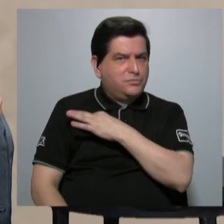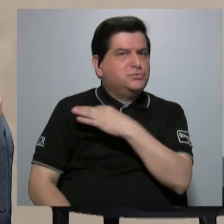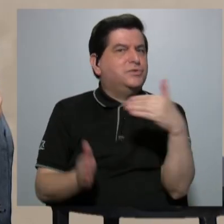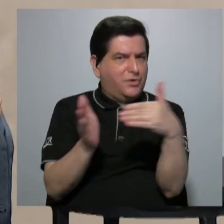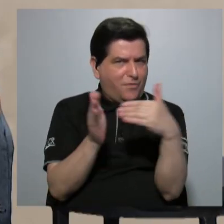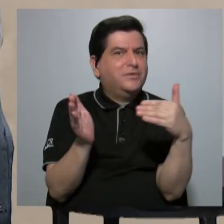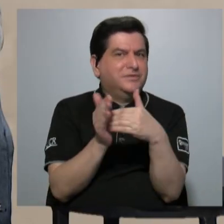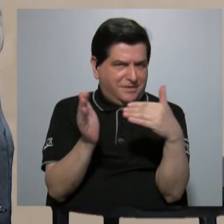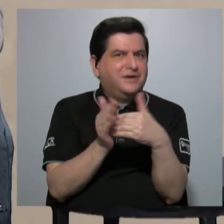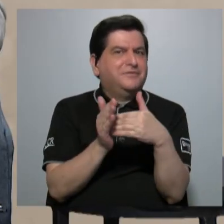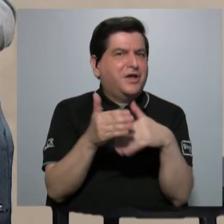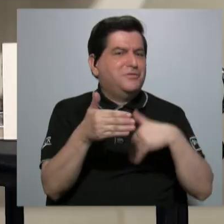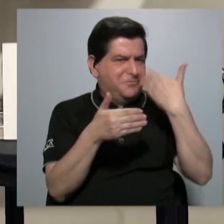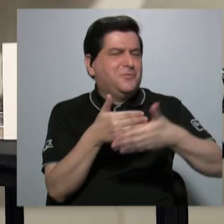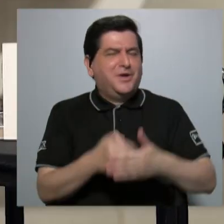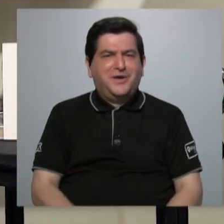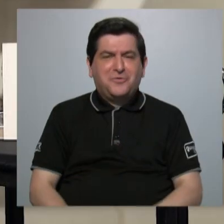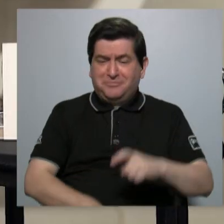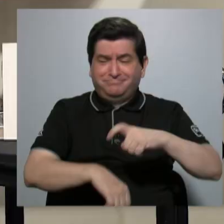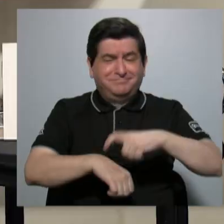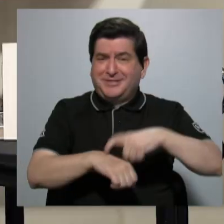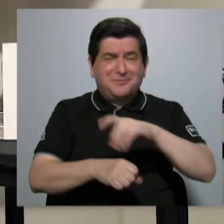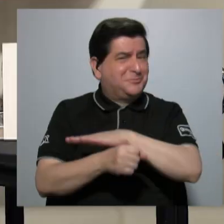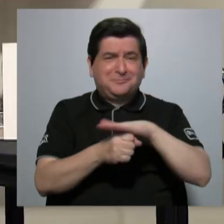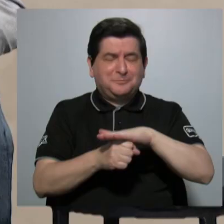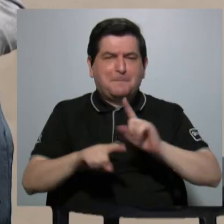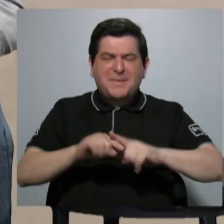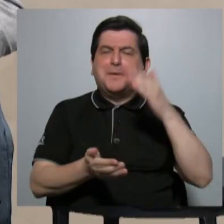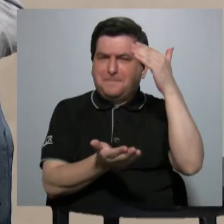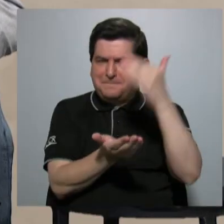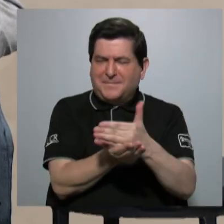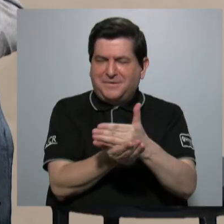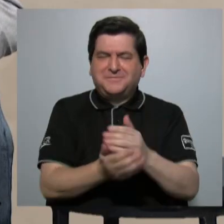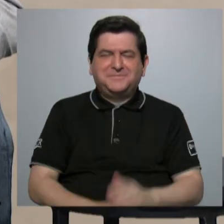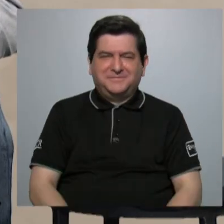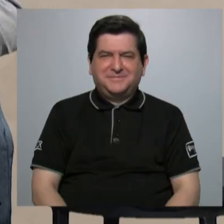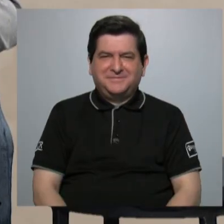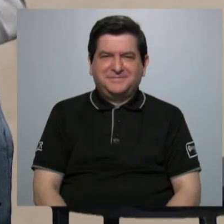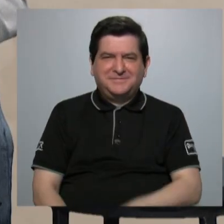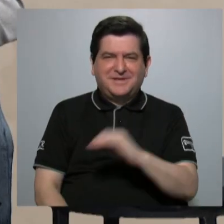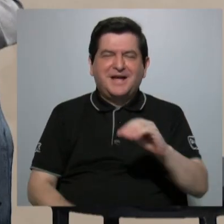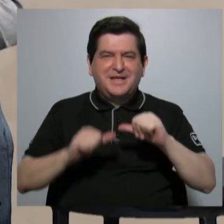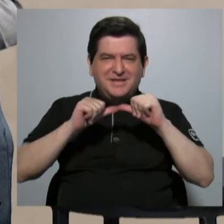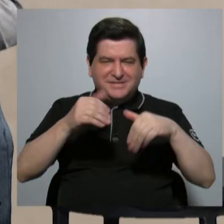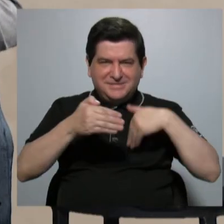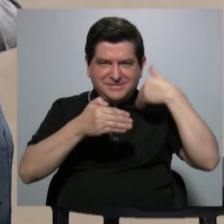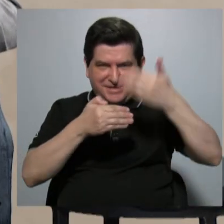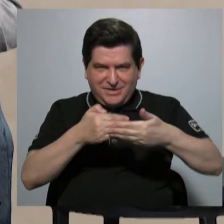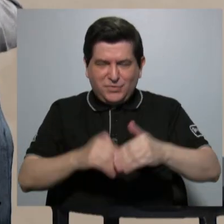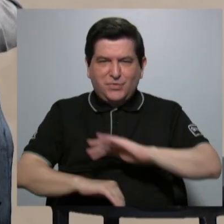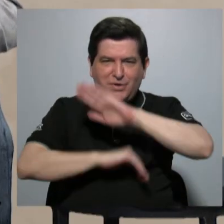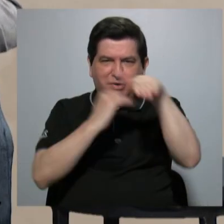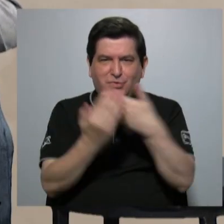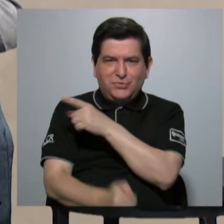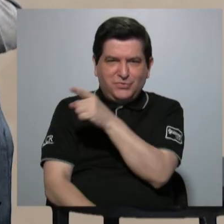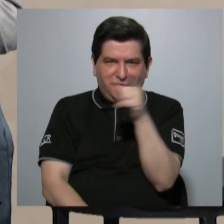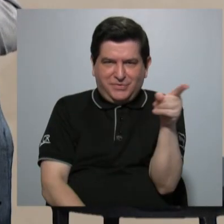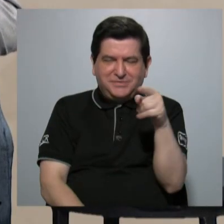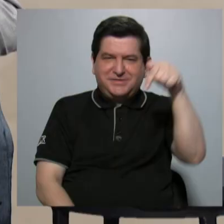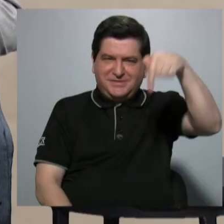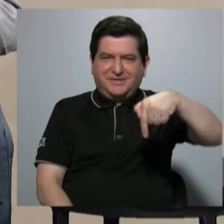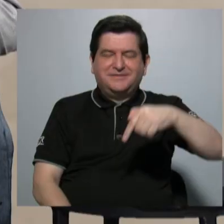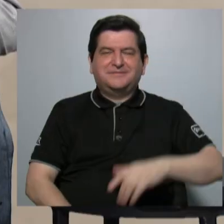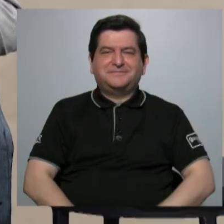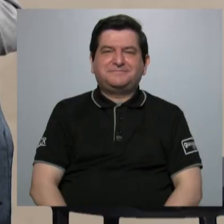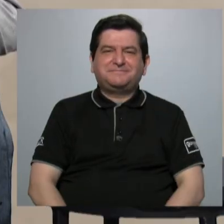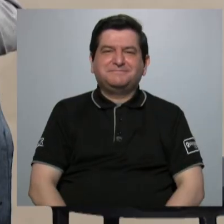nuevo, porque no nos va a alcanzar el tiempo. Pero hagamos una pausa. Con mucho gusto. Y ya regresamos con todas y todos